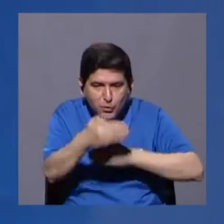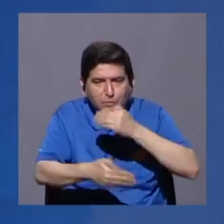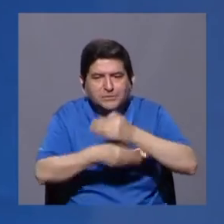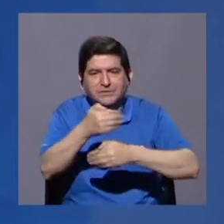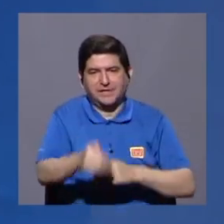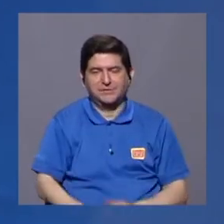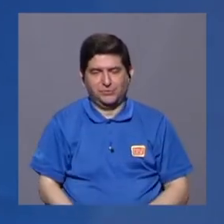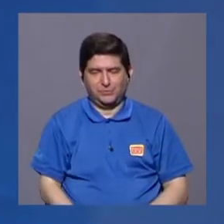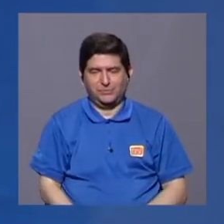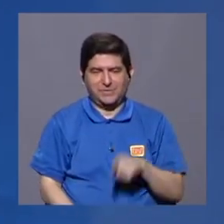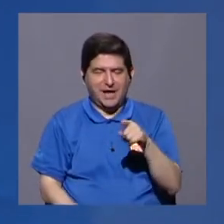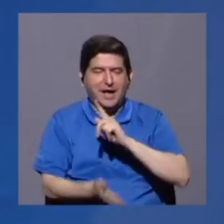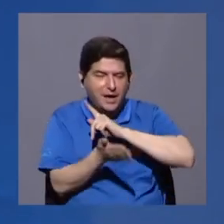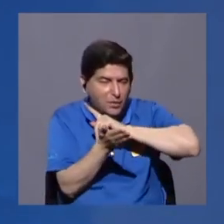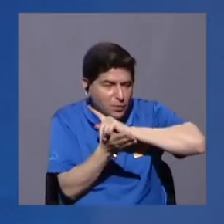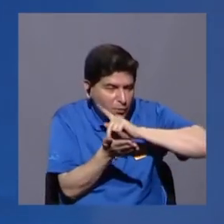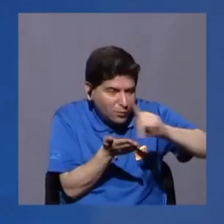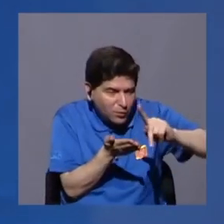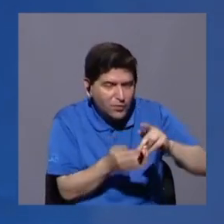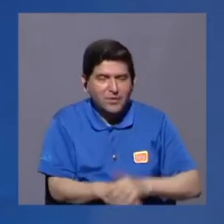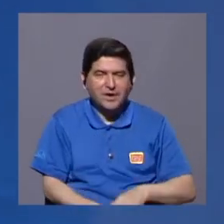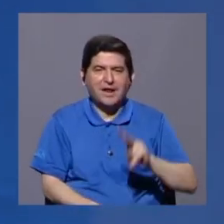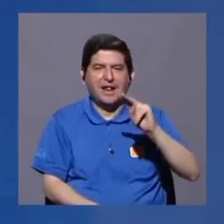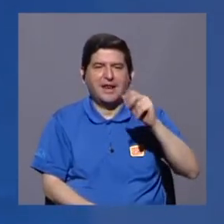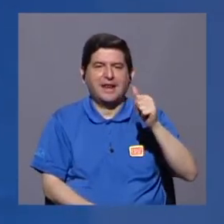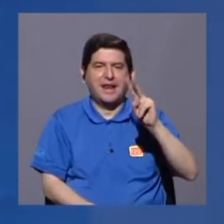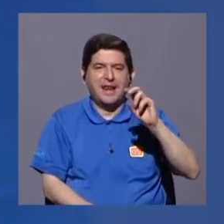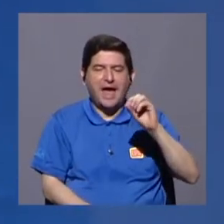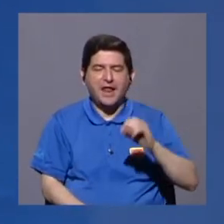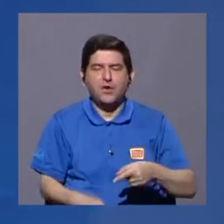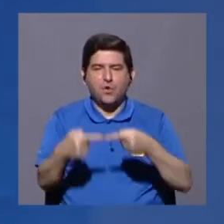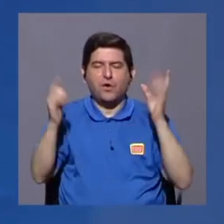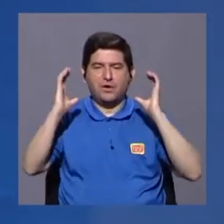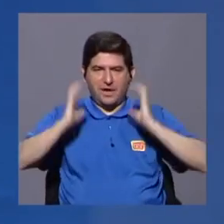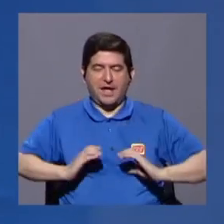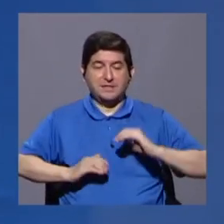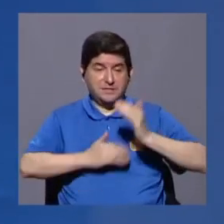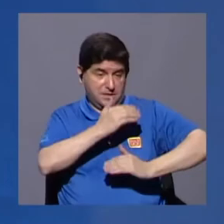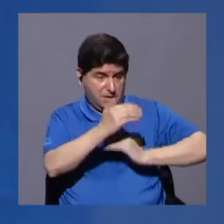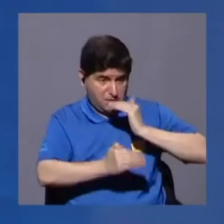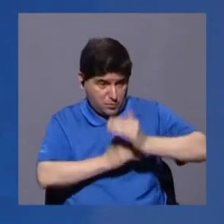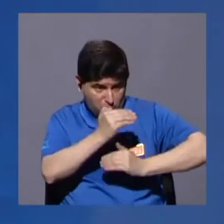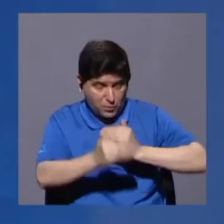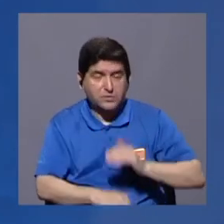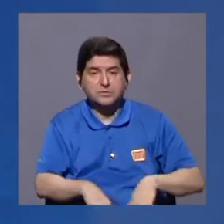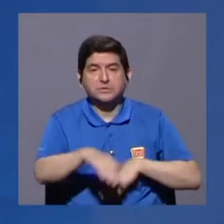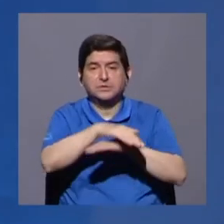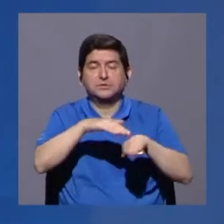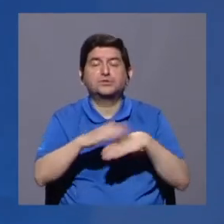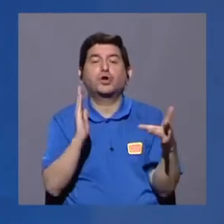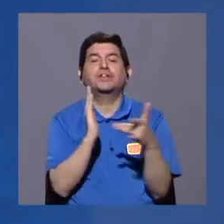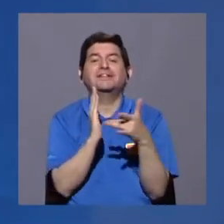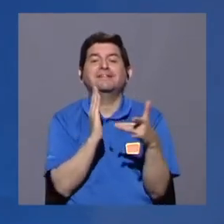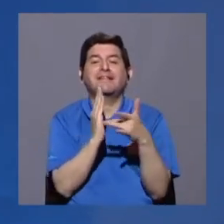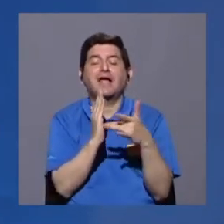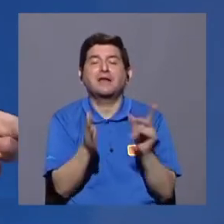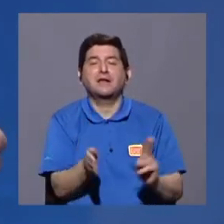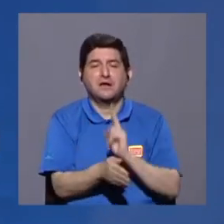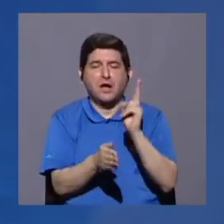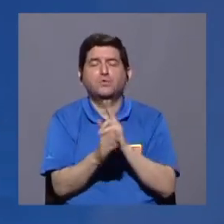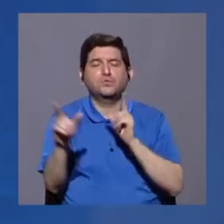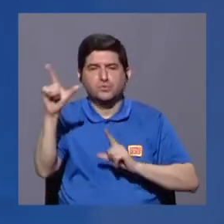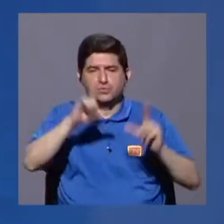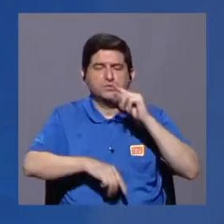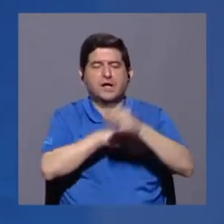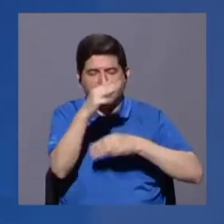protocolo para purificar los nanos los nano anticuerpos es un protocolo que se basa en una técnica que es muy usada en los laboratorios